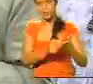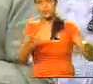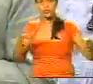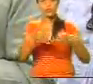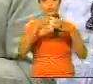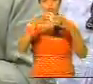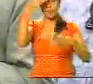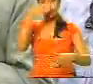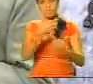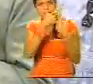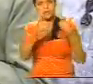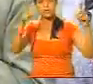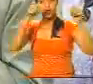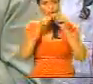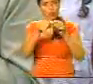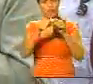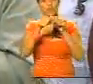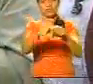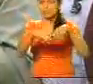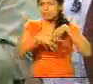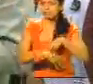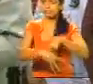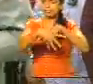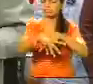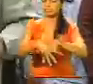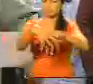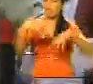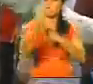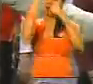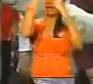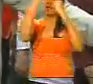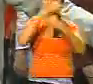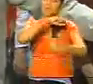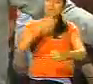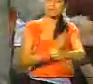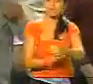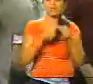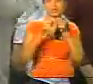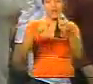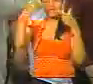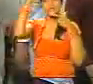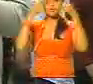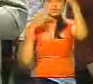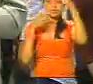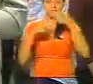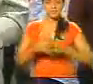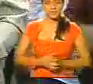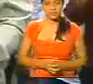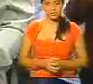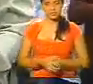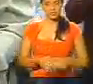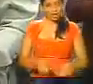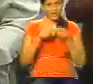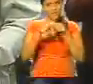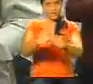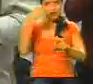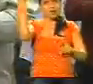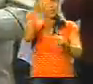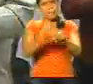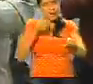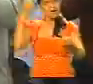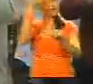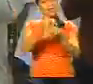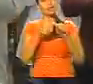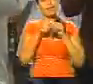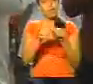libertador. Adelante, marchemos valientes. Adelante, comandante presidente Hugo Chávez. Adelante, la batalla